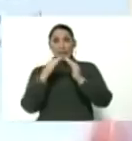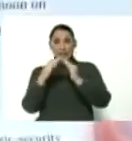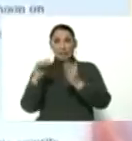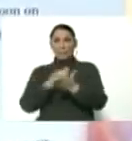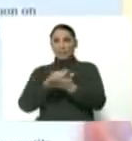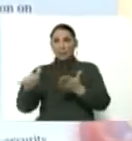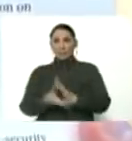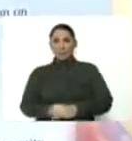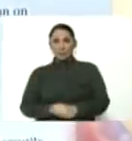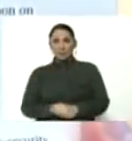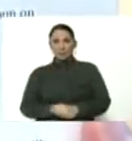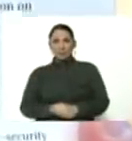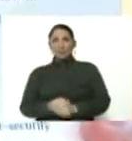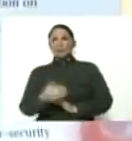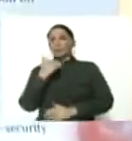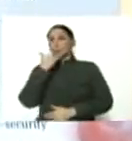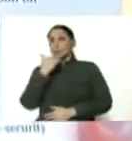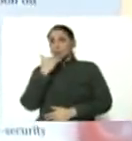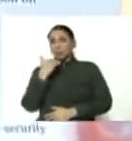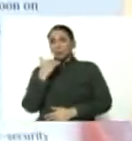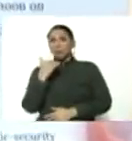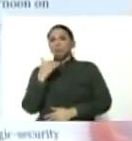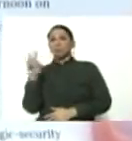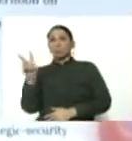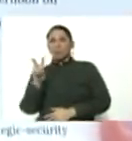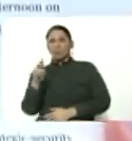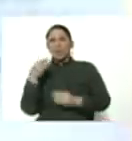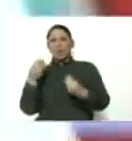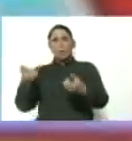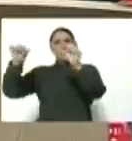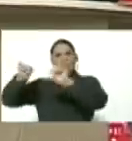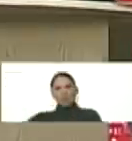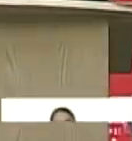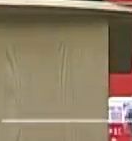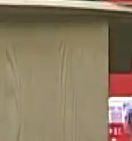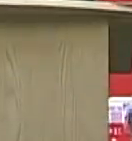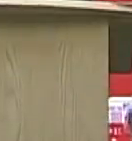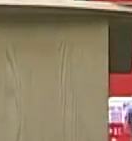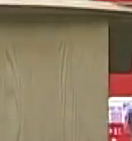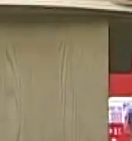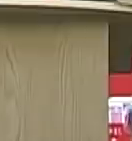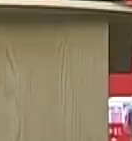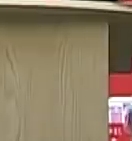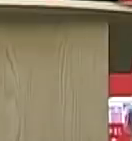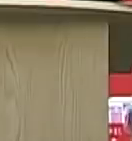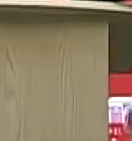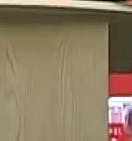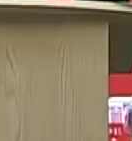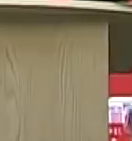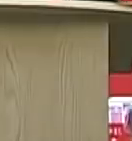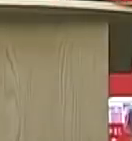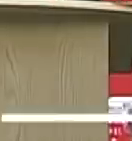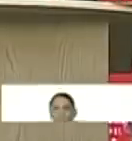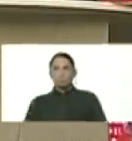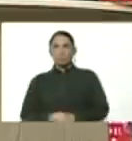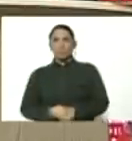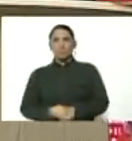Miami a las costas de Venezuela, cómo fracasa un plan para capturar a